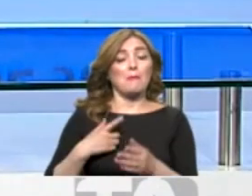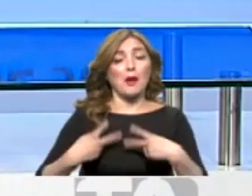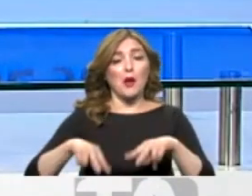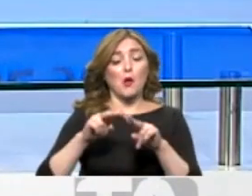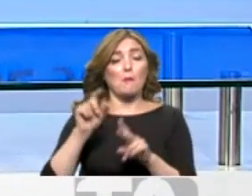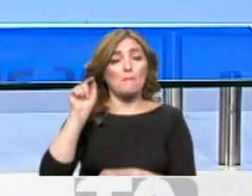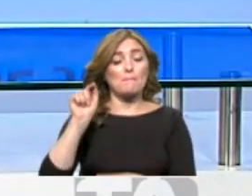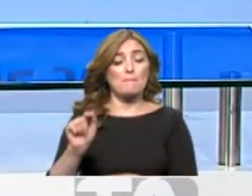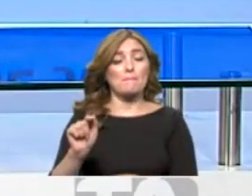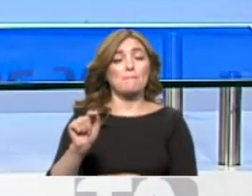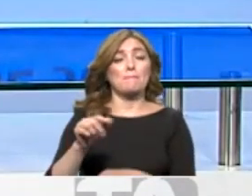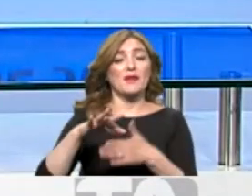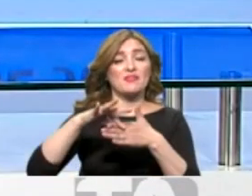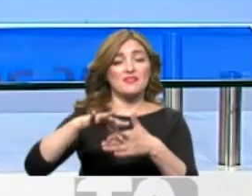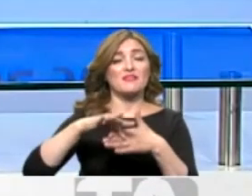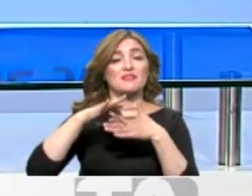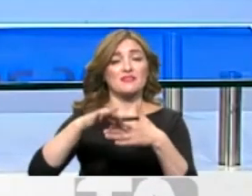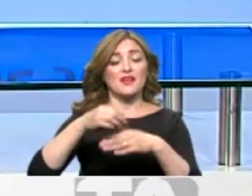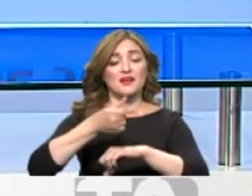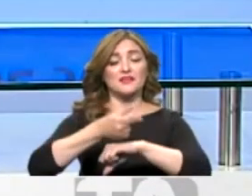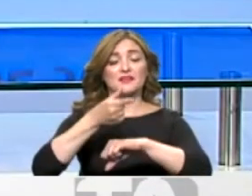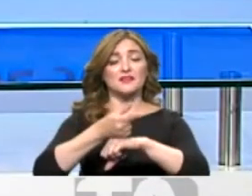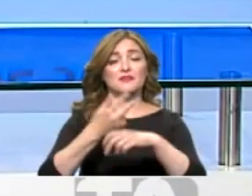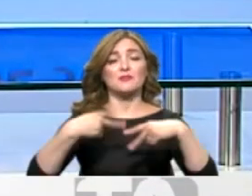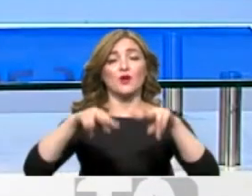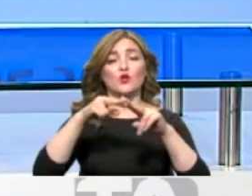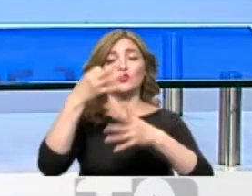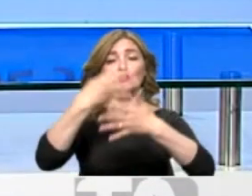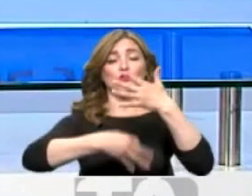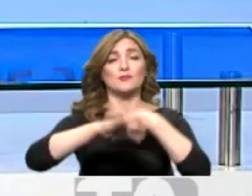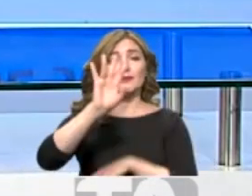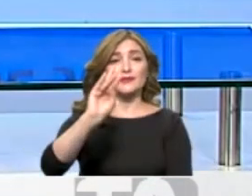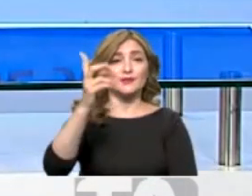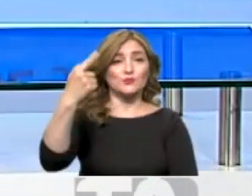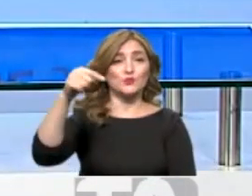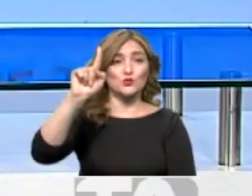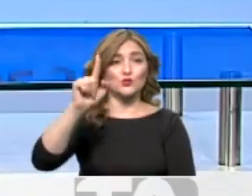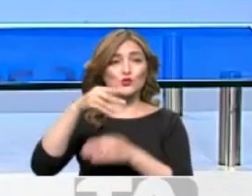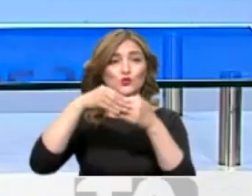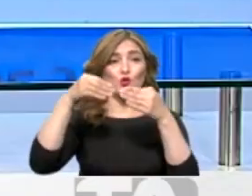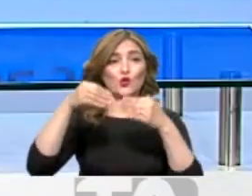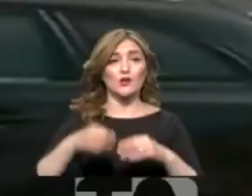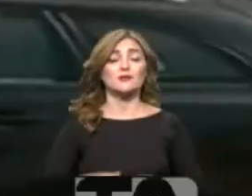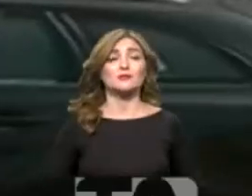a la gerencia de medios públicos. El monto que se adeuda supera los 7 millones de dólares.